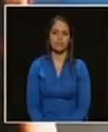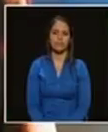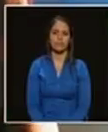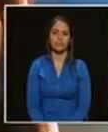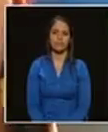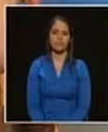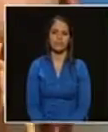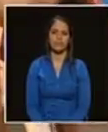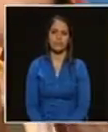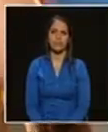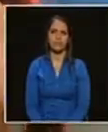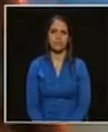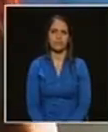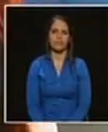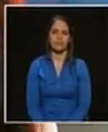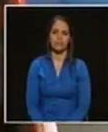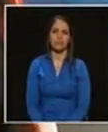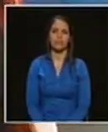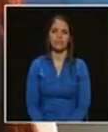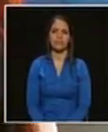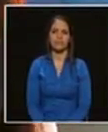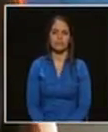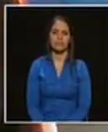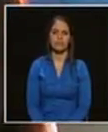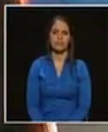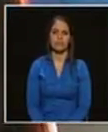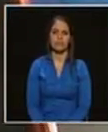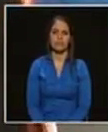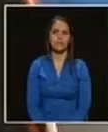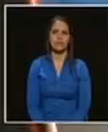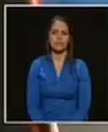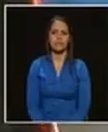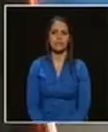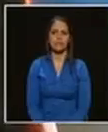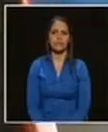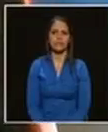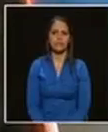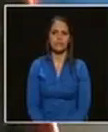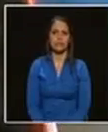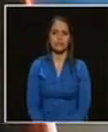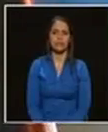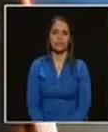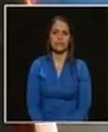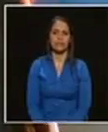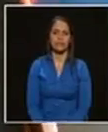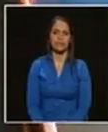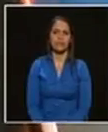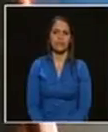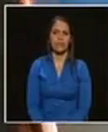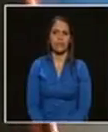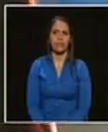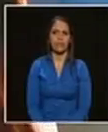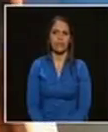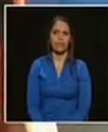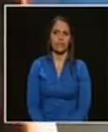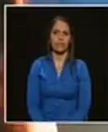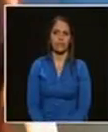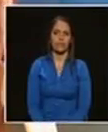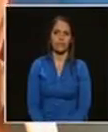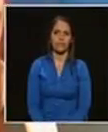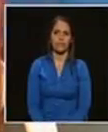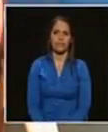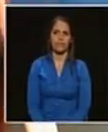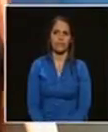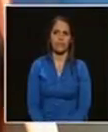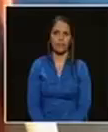y mi aprendizaje no fue la lengua de señas, aunque sí fue con mis padres en casa y todo, pero